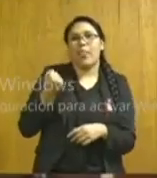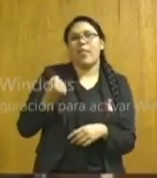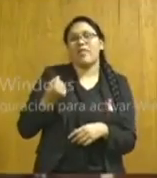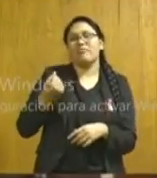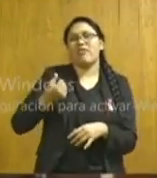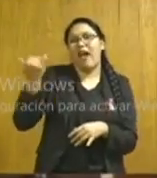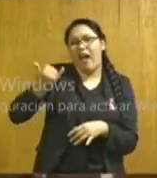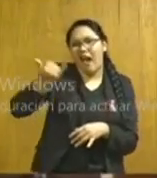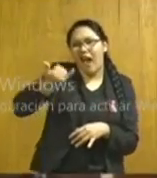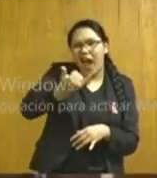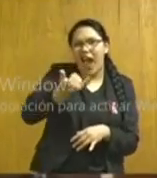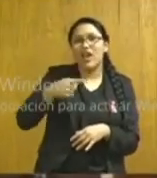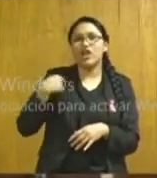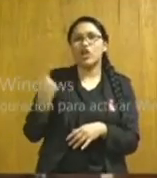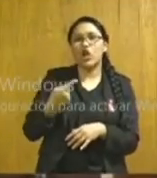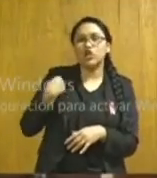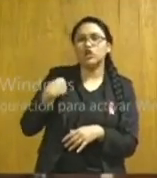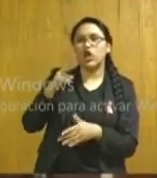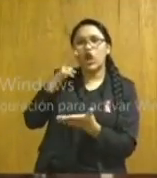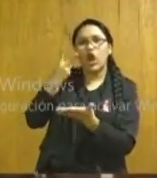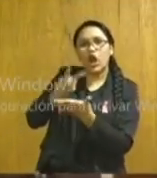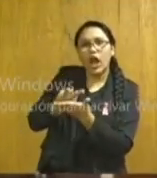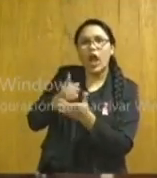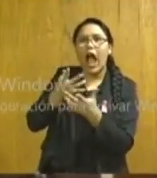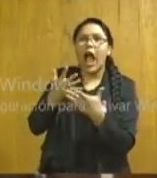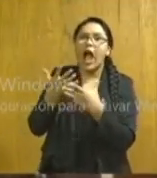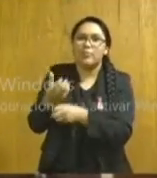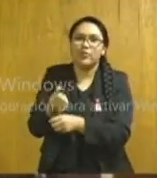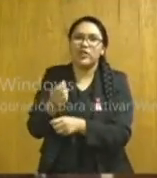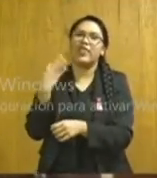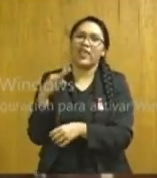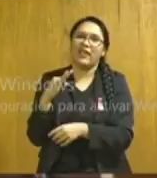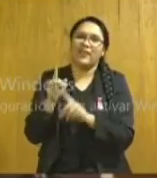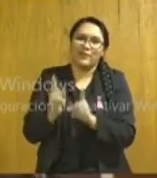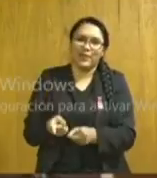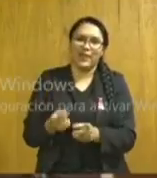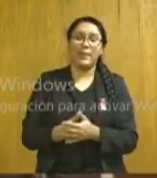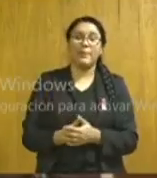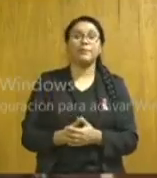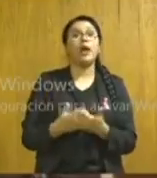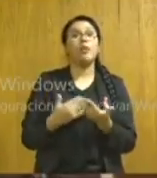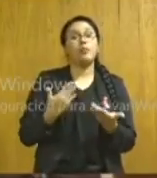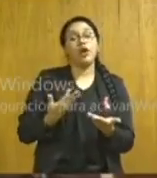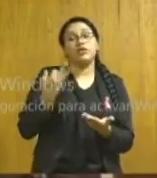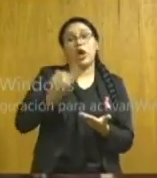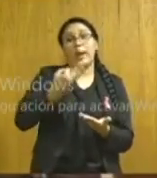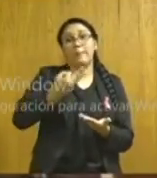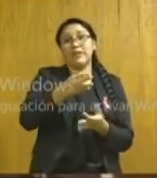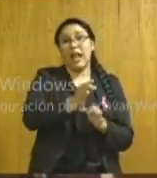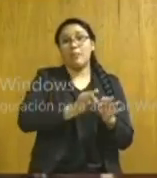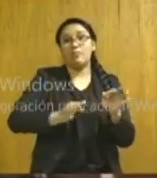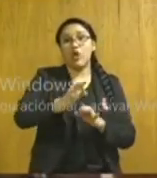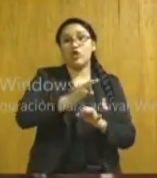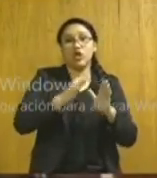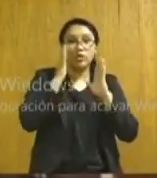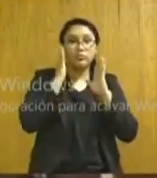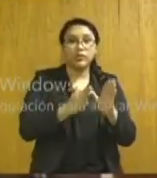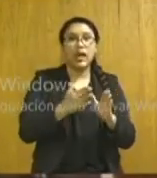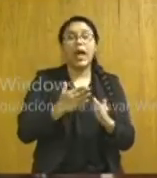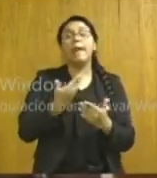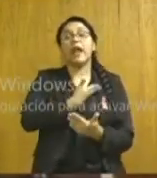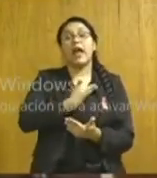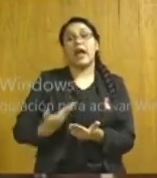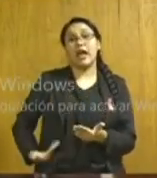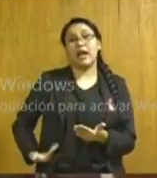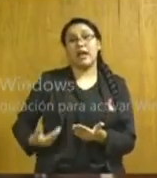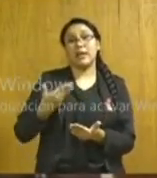no solo considerar, sino intentar apoyar. Así es que este proyecto solicitamos el tratamiento preferencial para solicitar al